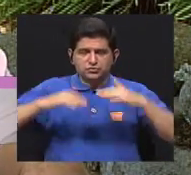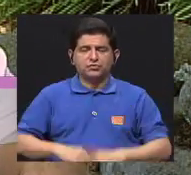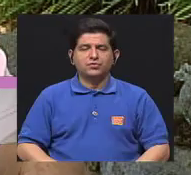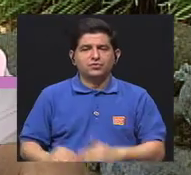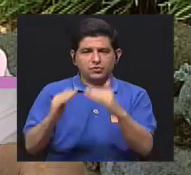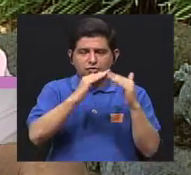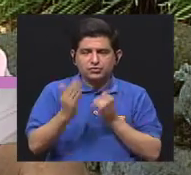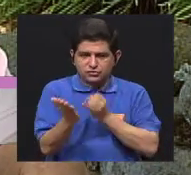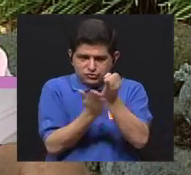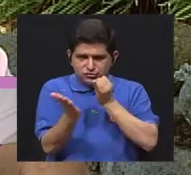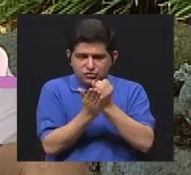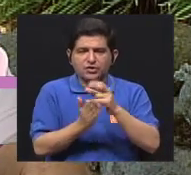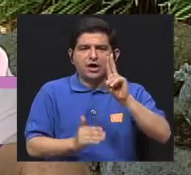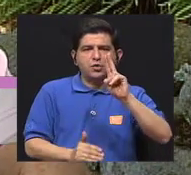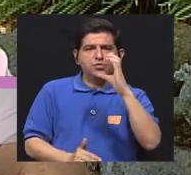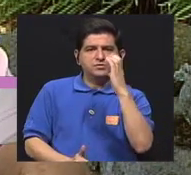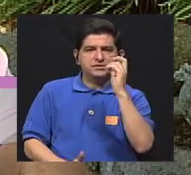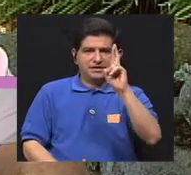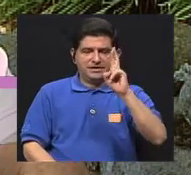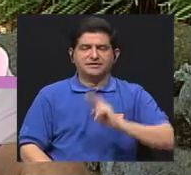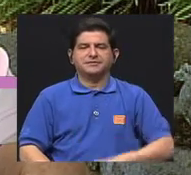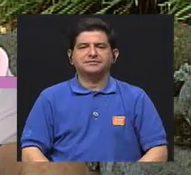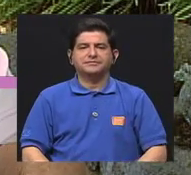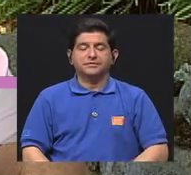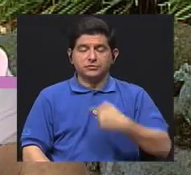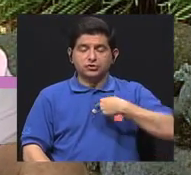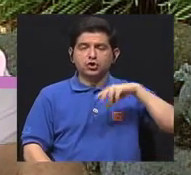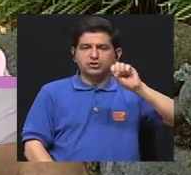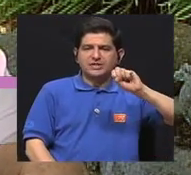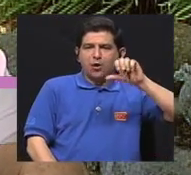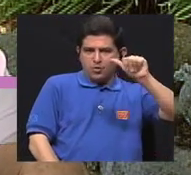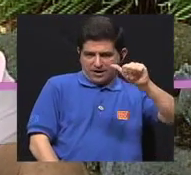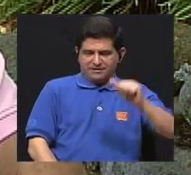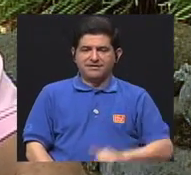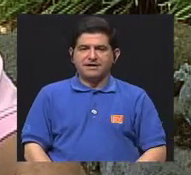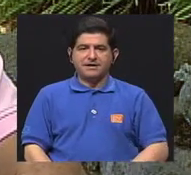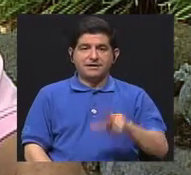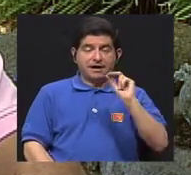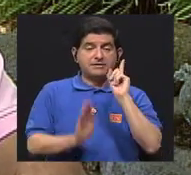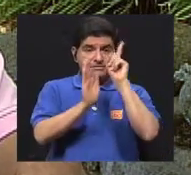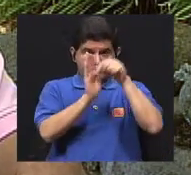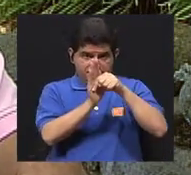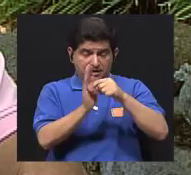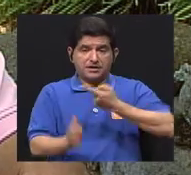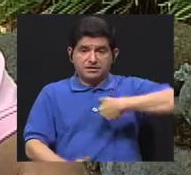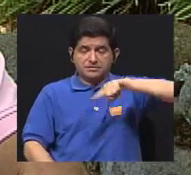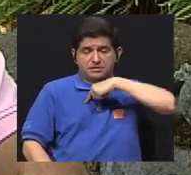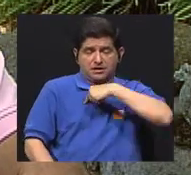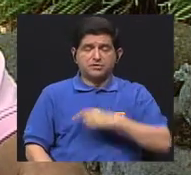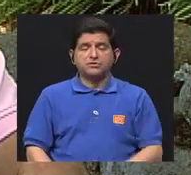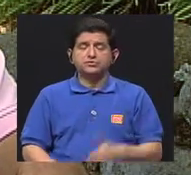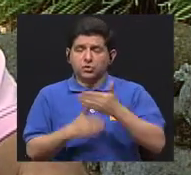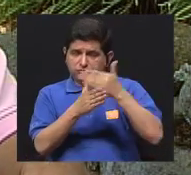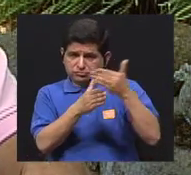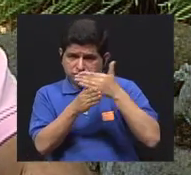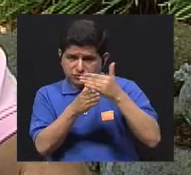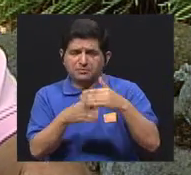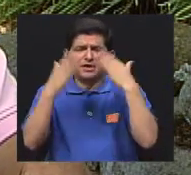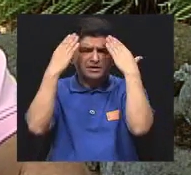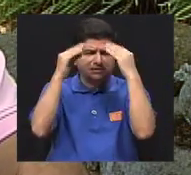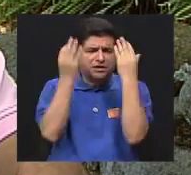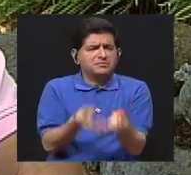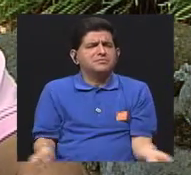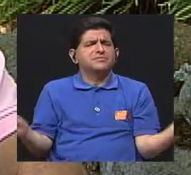en la Investigación de la Universidad de Costa Rica. Soy Saúl Aguilar y durante estos 30 minutos les estaré compartiendo